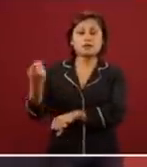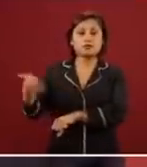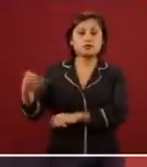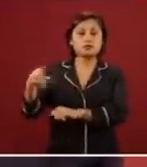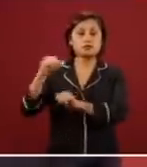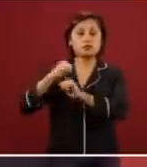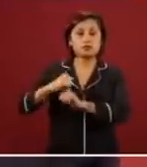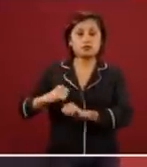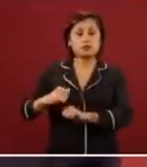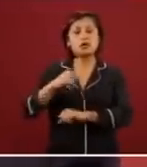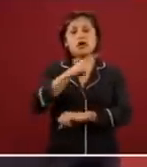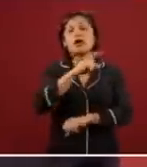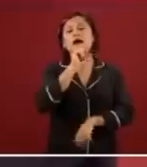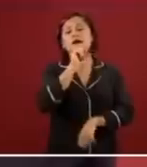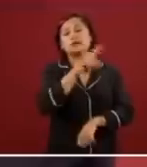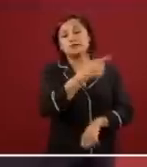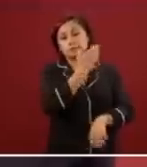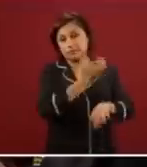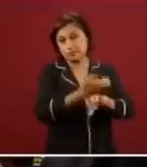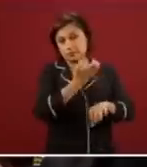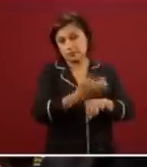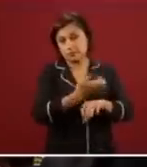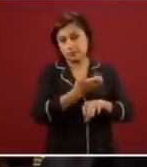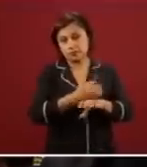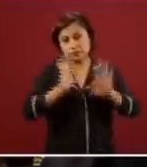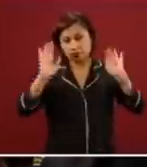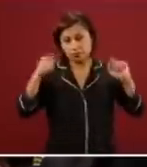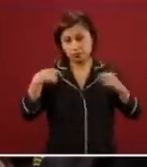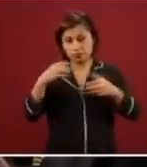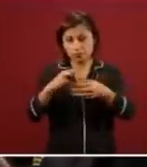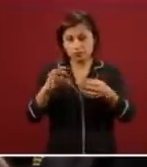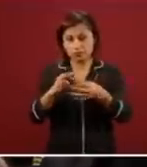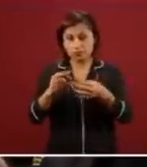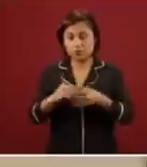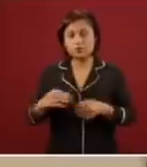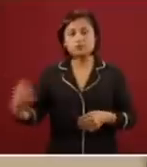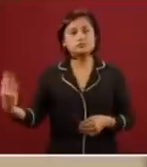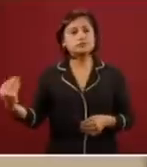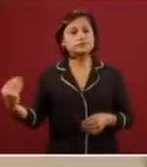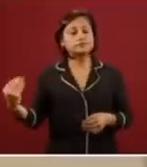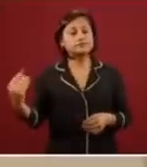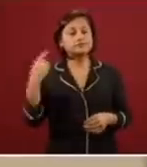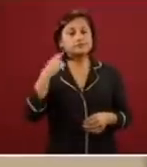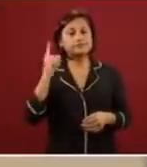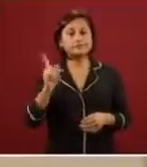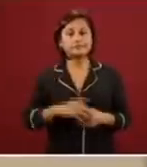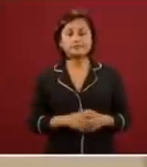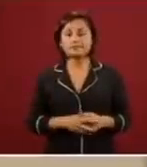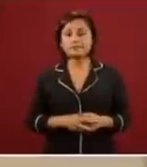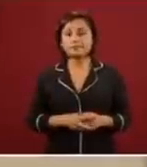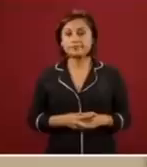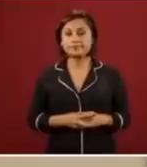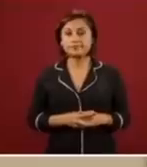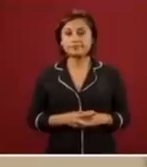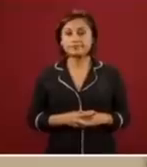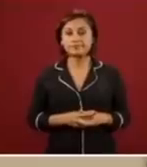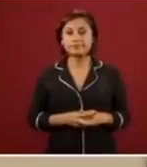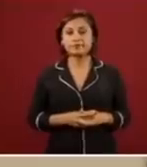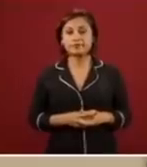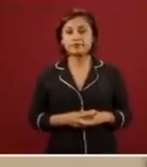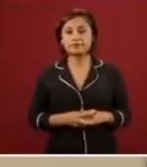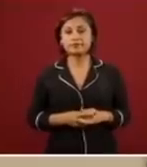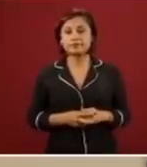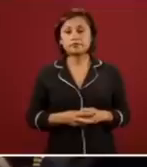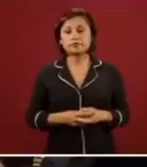de Estados Unidos. A eso fue a lo que me referí. No, pero no se dijo que sí era extraditable, que lo iban a hacer, o nada más que lo iban a hacer. Es que cuando se